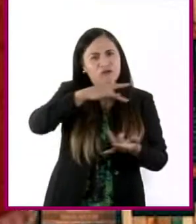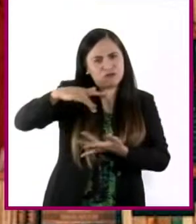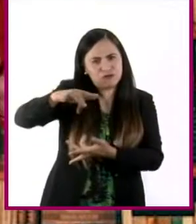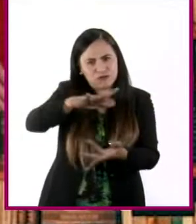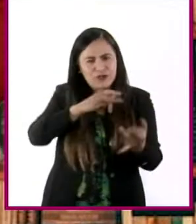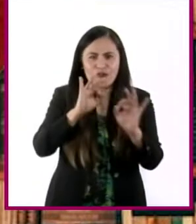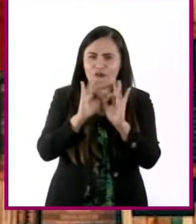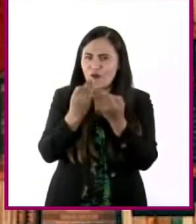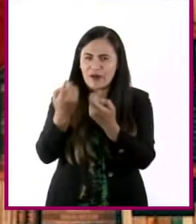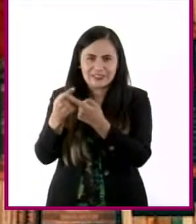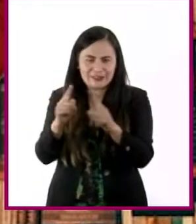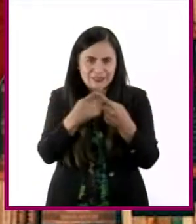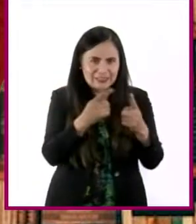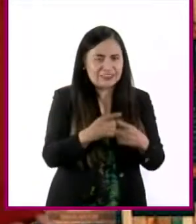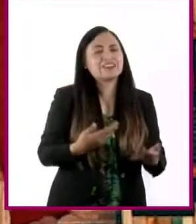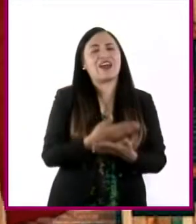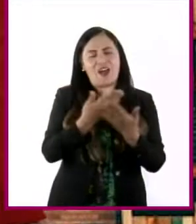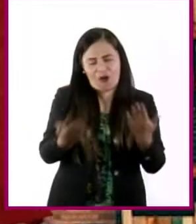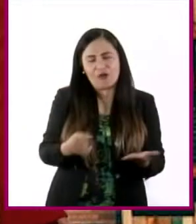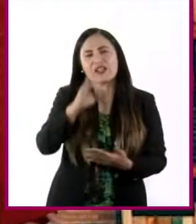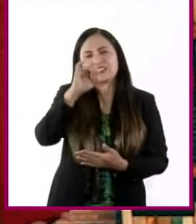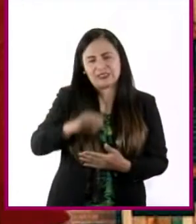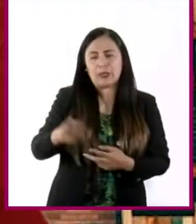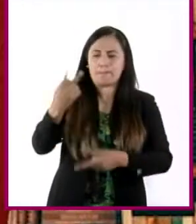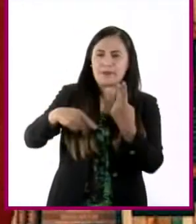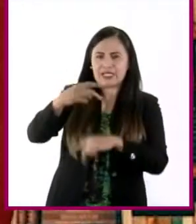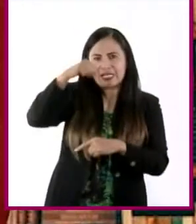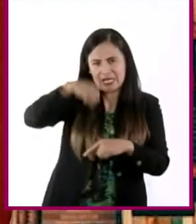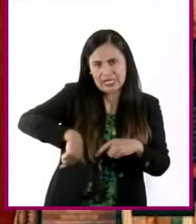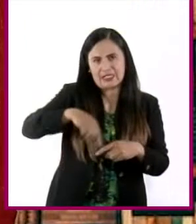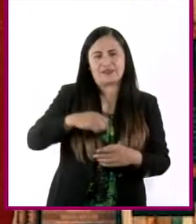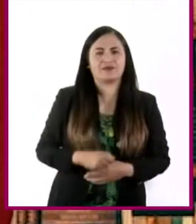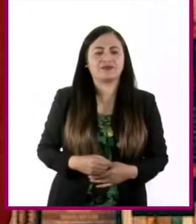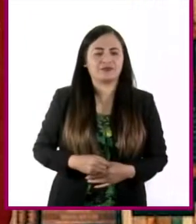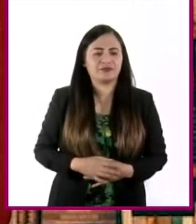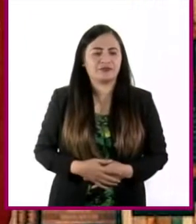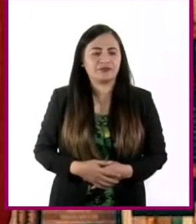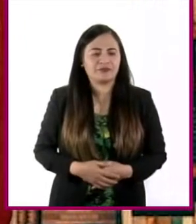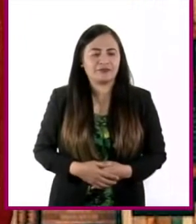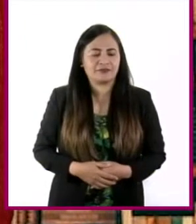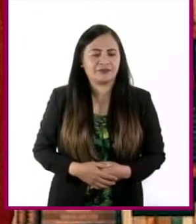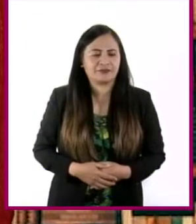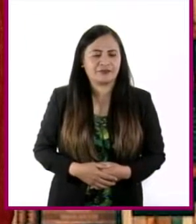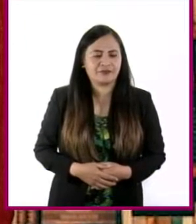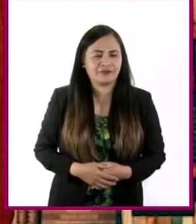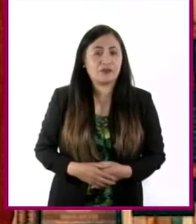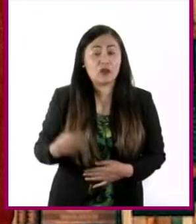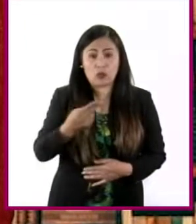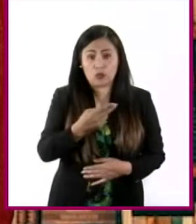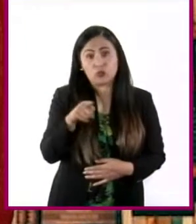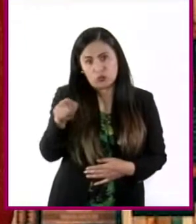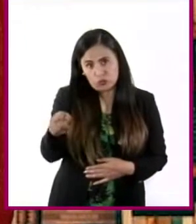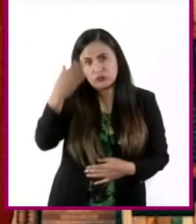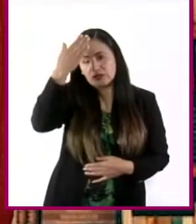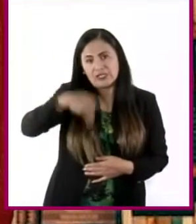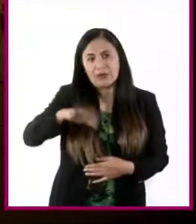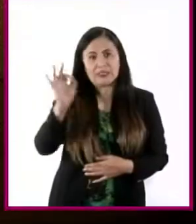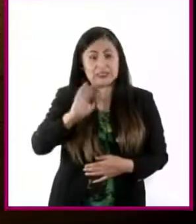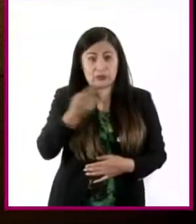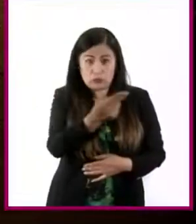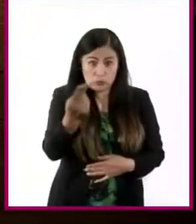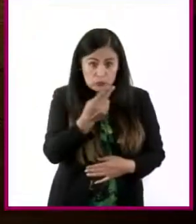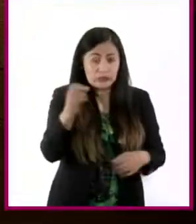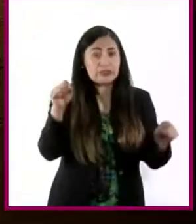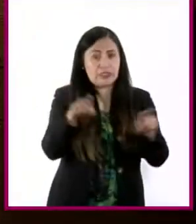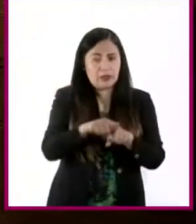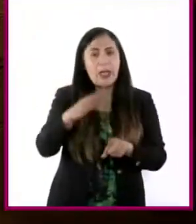sociales. Ahora sí, Hugo, platícales por qué venimos a una biblioteca. Bueno, pues es que como sabes, Vivi, y quizá ustedes, me